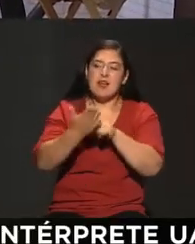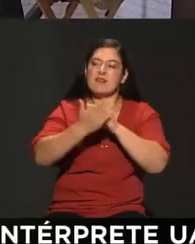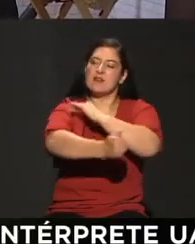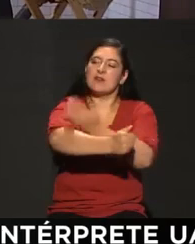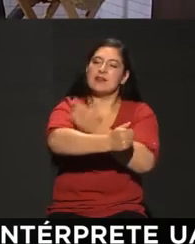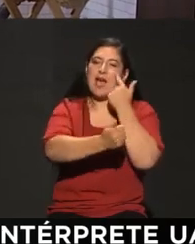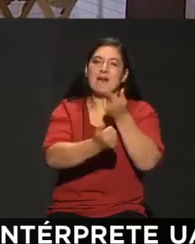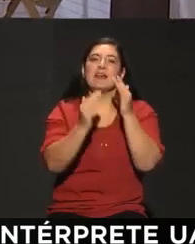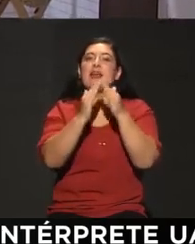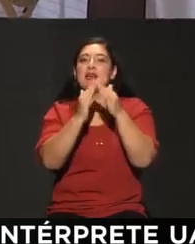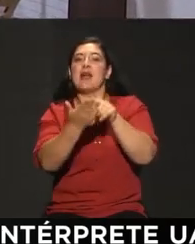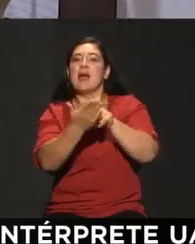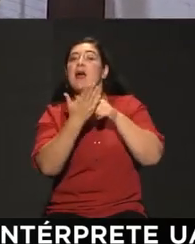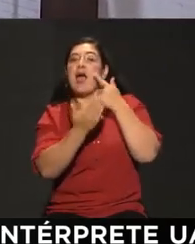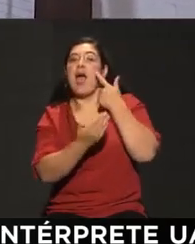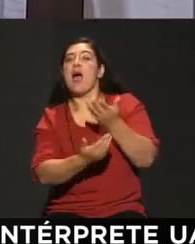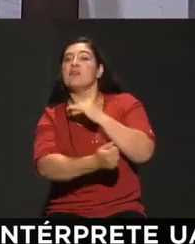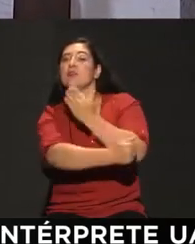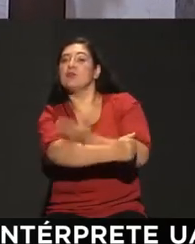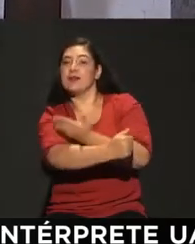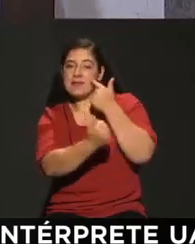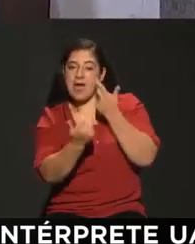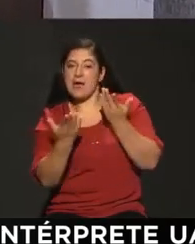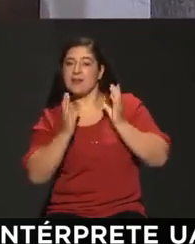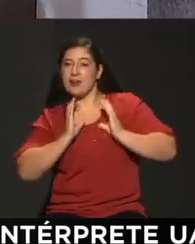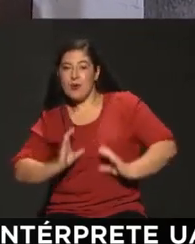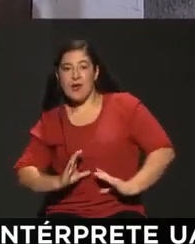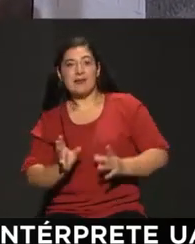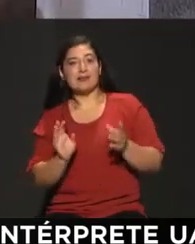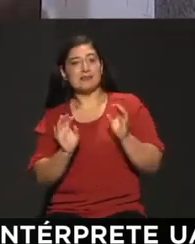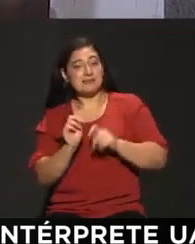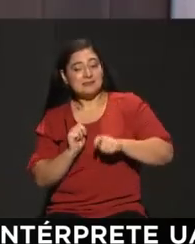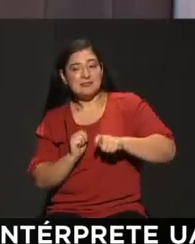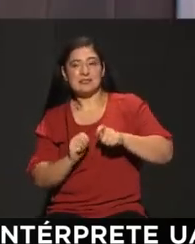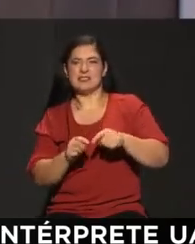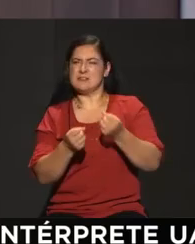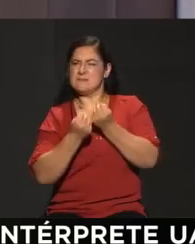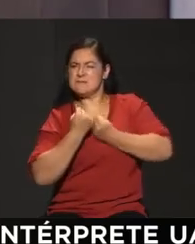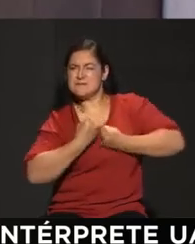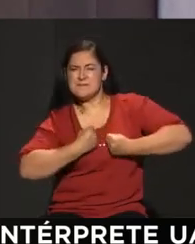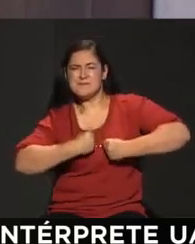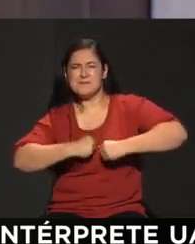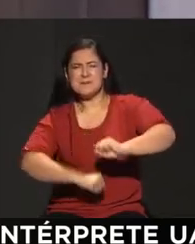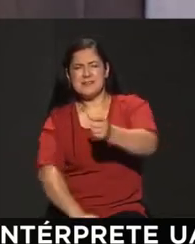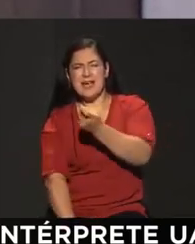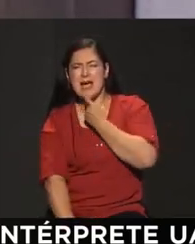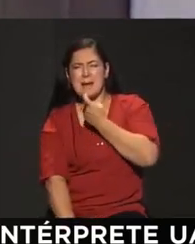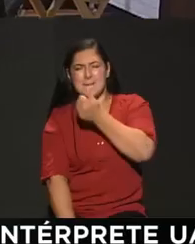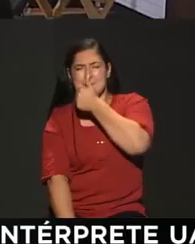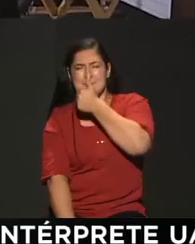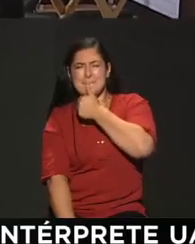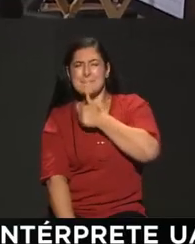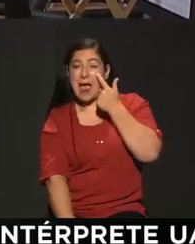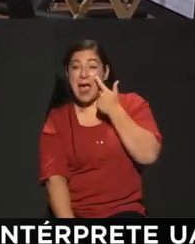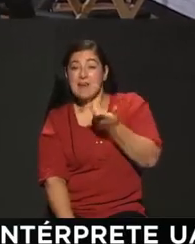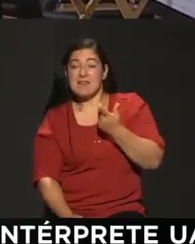allá en casa. A ver, esas capacidades condicionales básicas, la resistencia. A ver, yo veo,